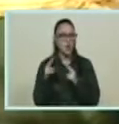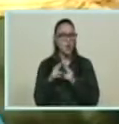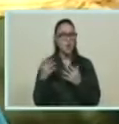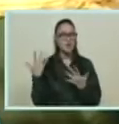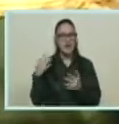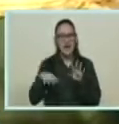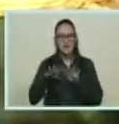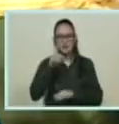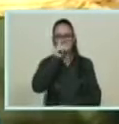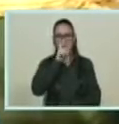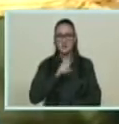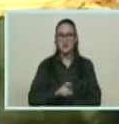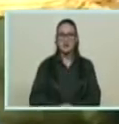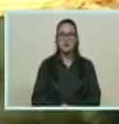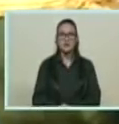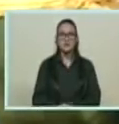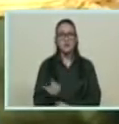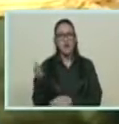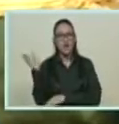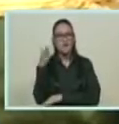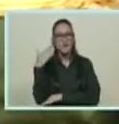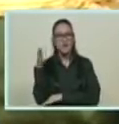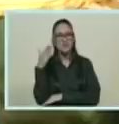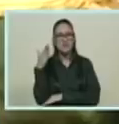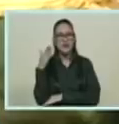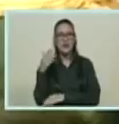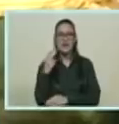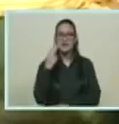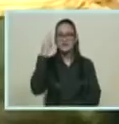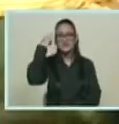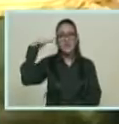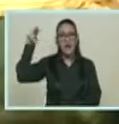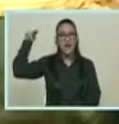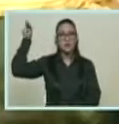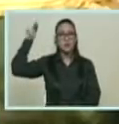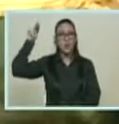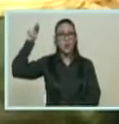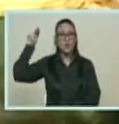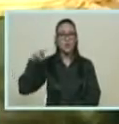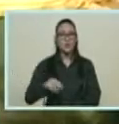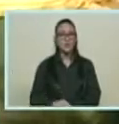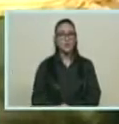tenía 14 años. Y de La Bandera, San Antonio,